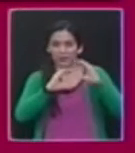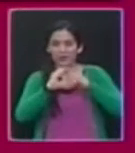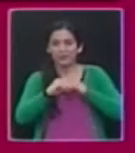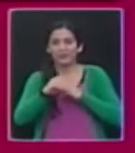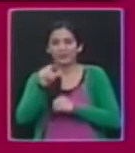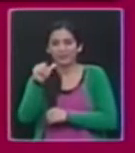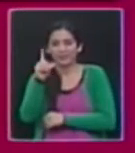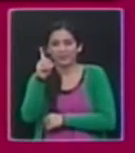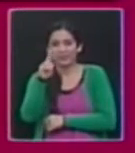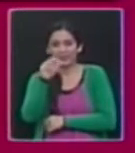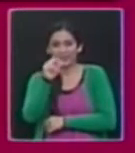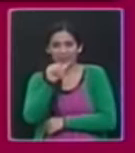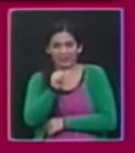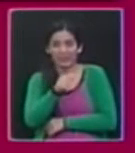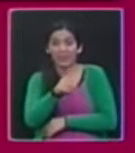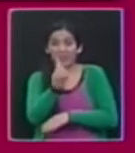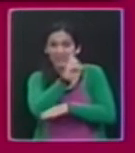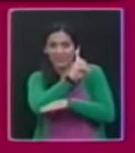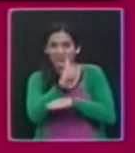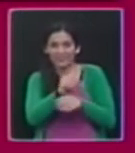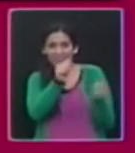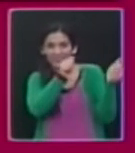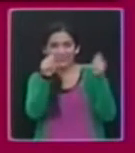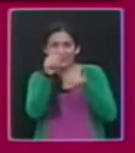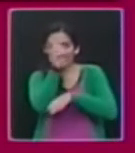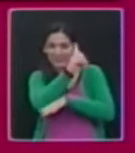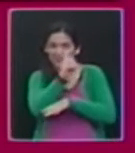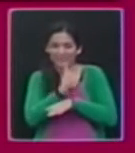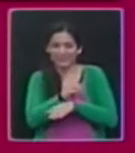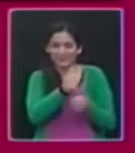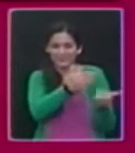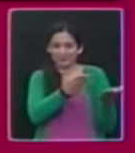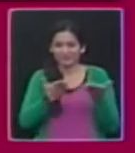directora de la campaña y quiero darle la bienvenida en Boga. ¿Cómo está?